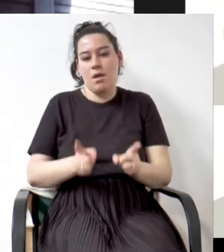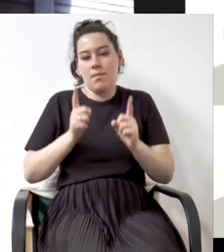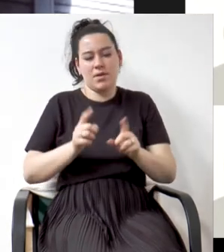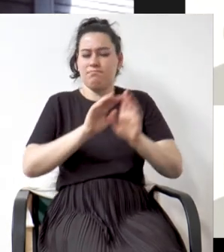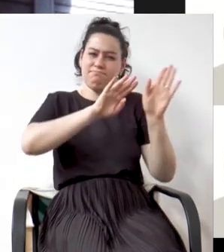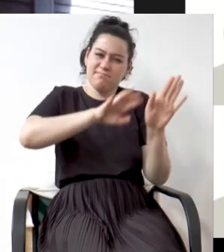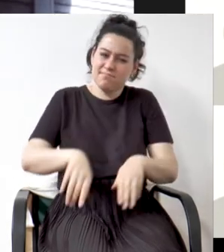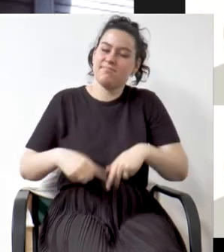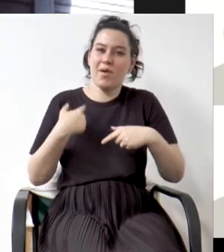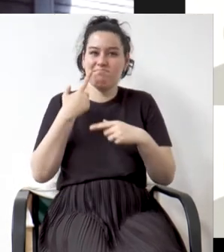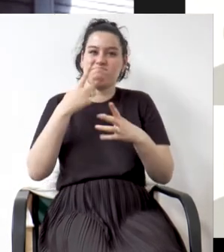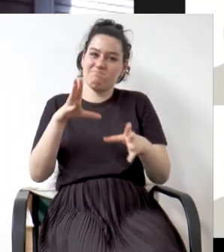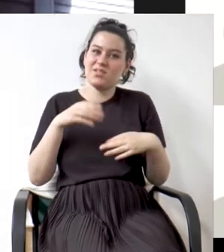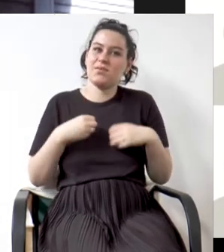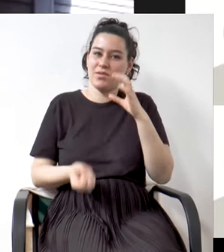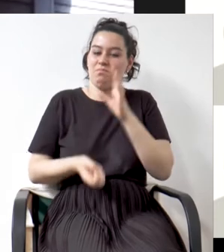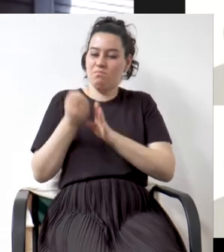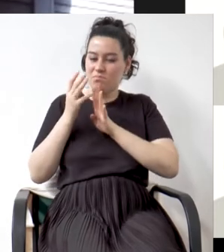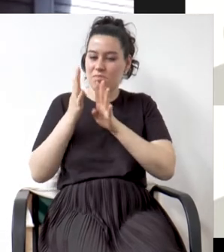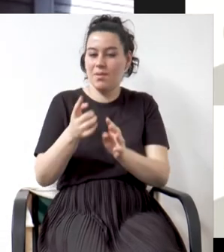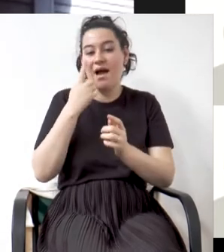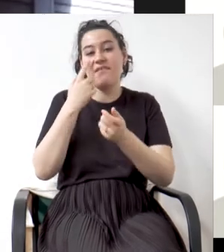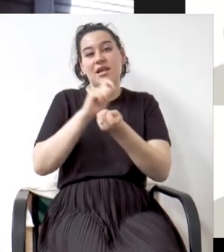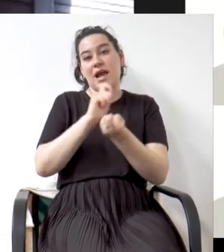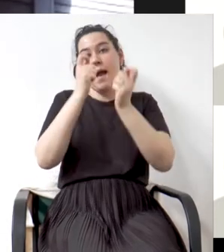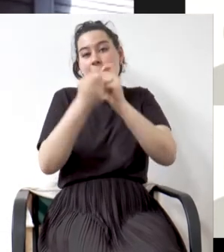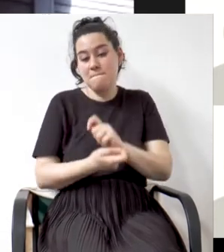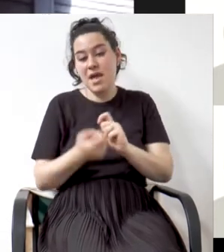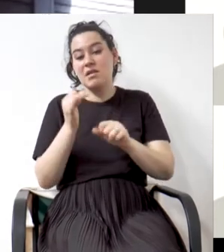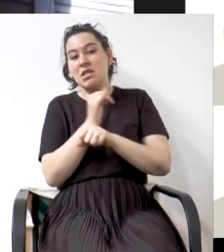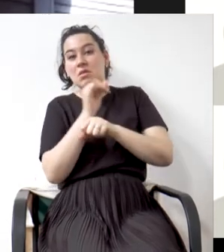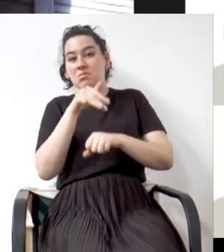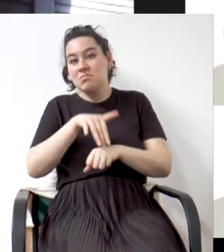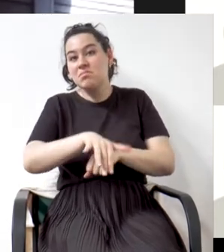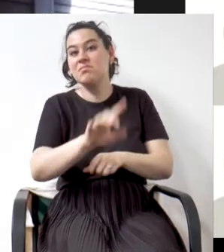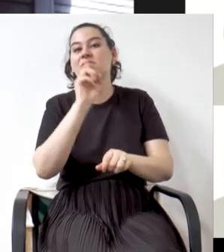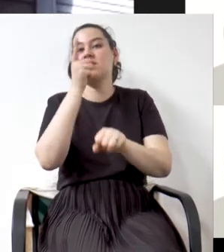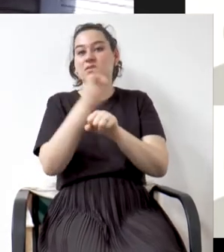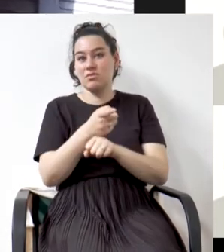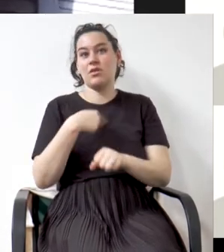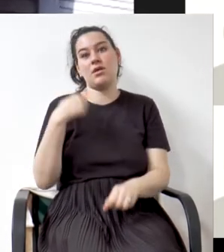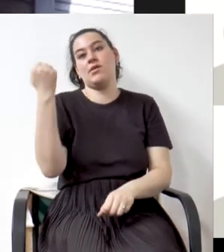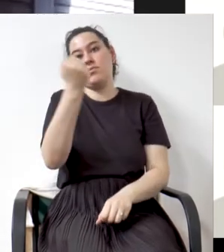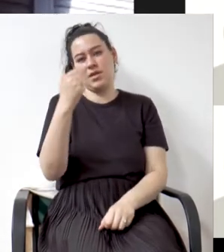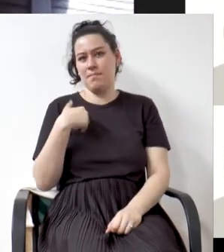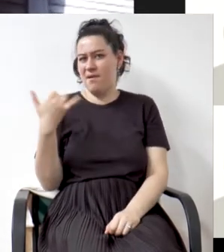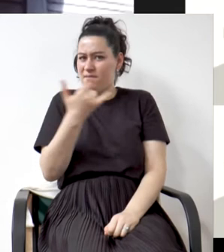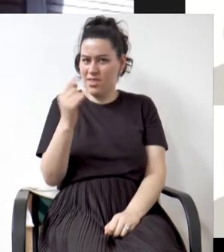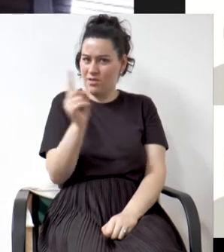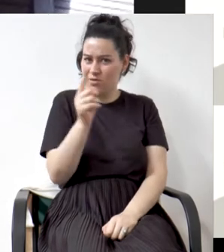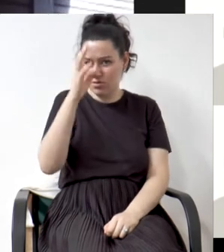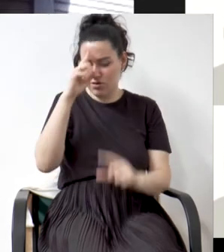esa sinergia y cambiar los rumbos, digamos, institucionales. Pero es algo que no es menor, y yo creo que todos los que están